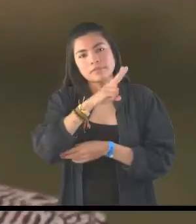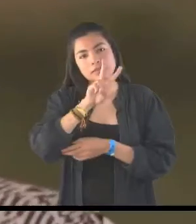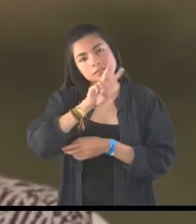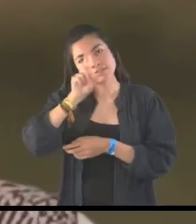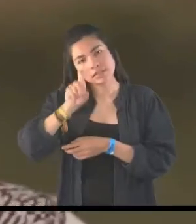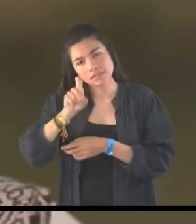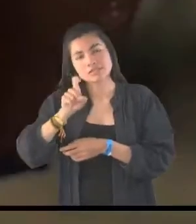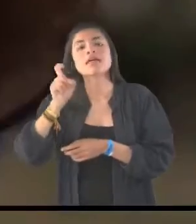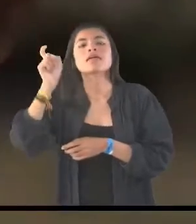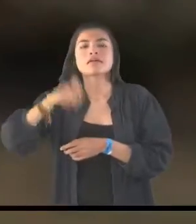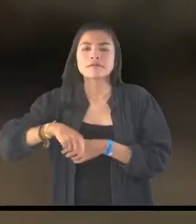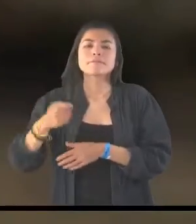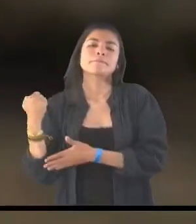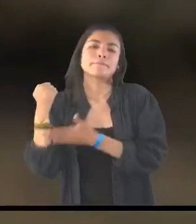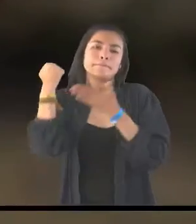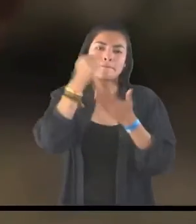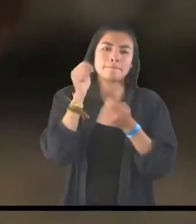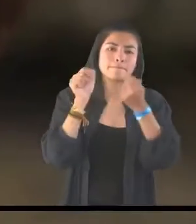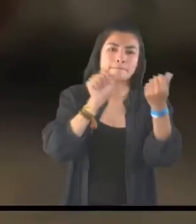reciban su indemnización.